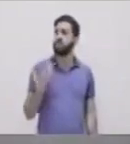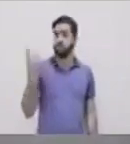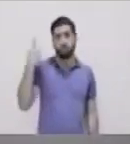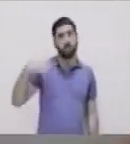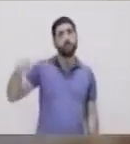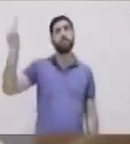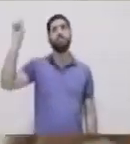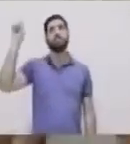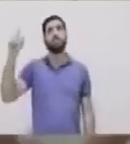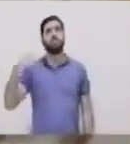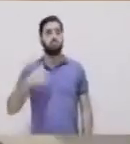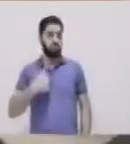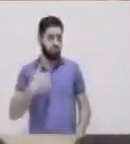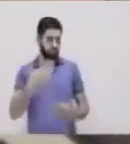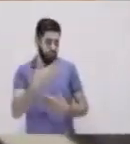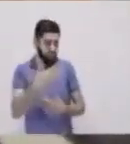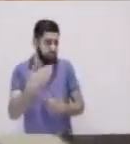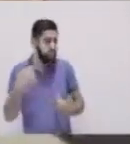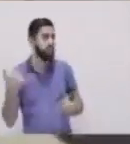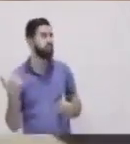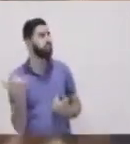como alforja vacía